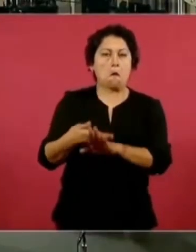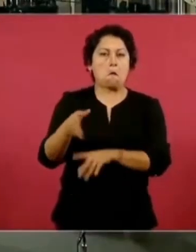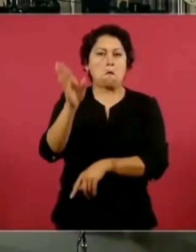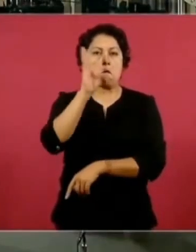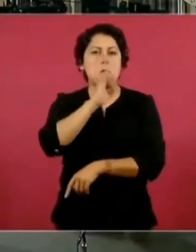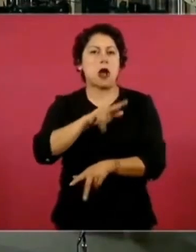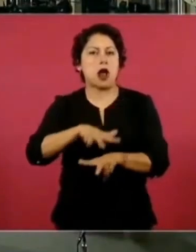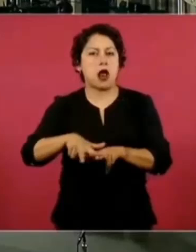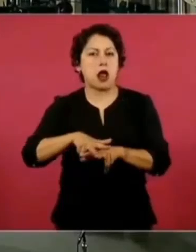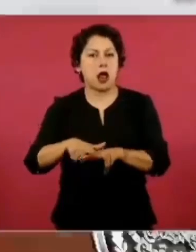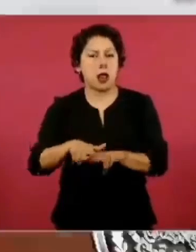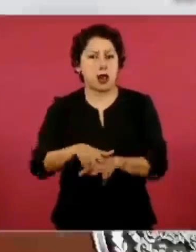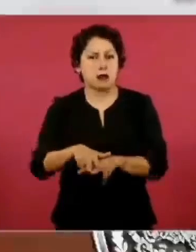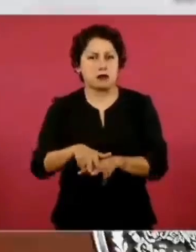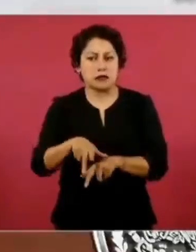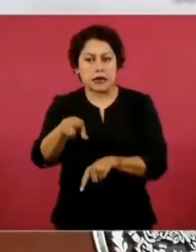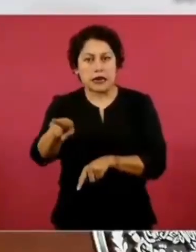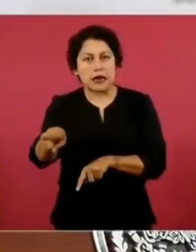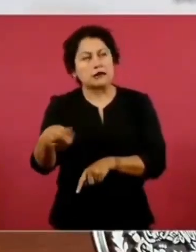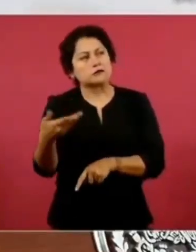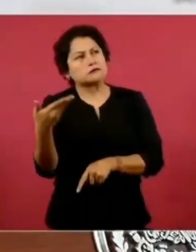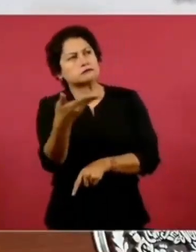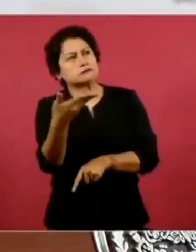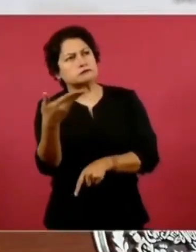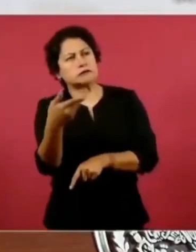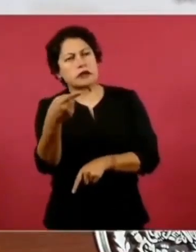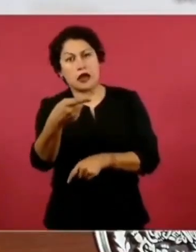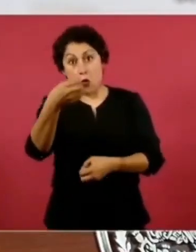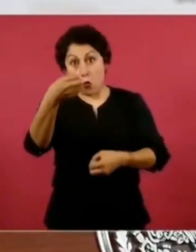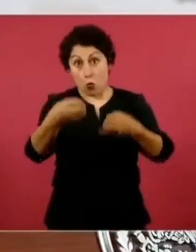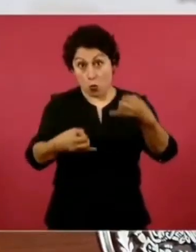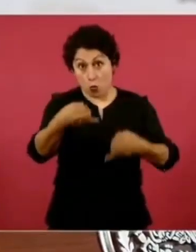obligando al juez a que se pague la indemnización